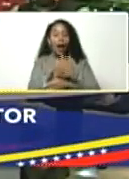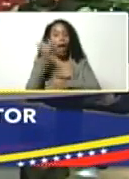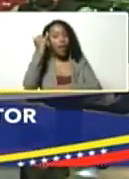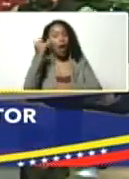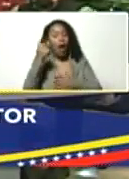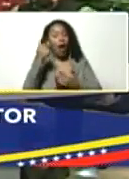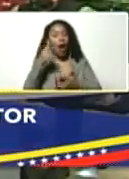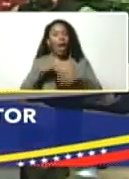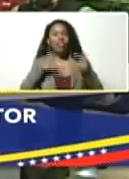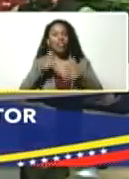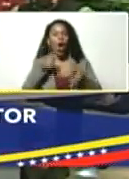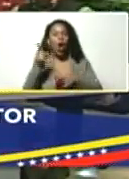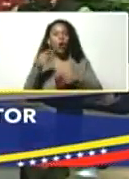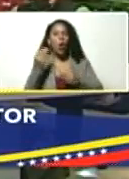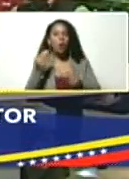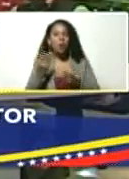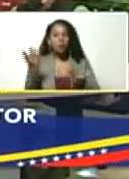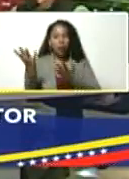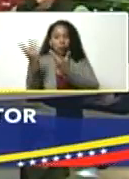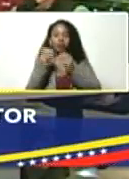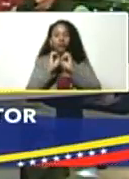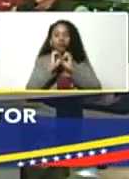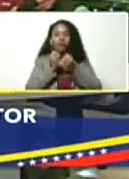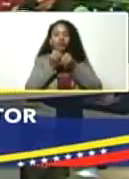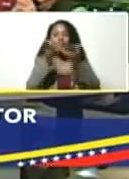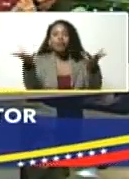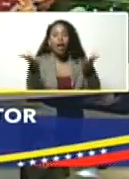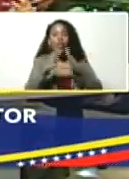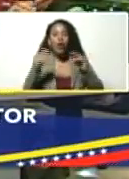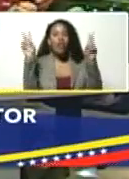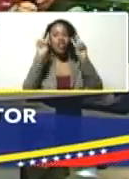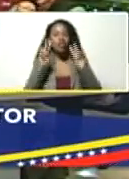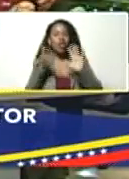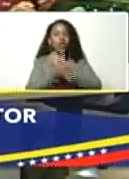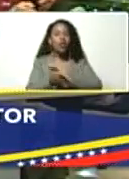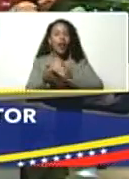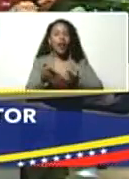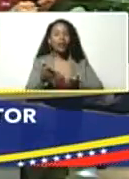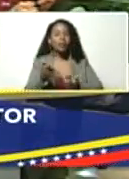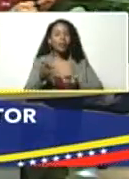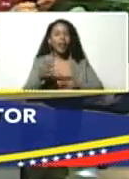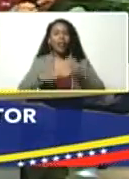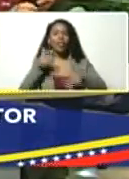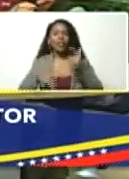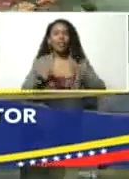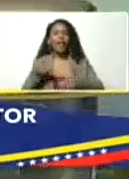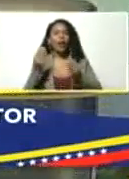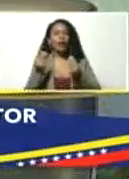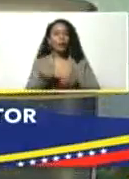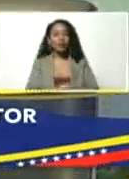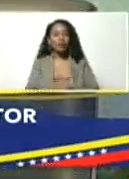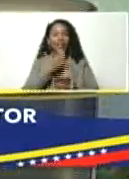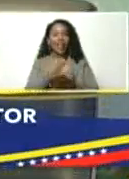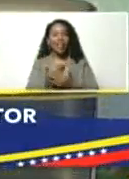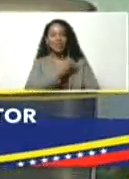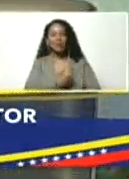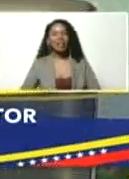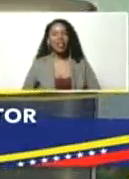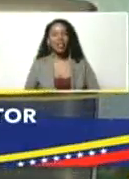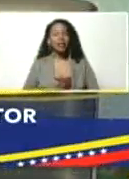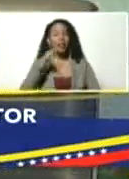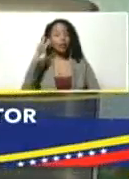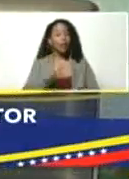mascarilla. ¿Cómo estuvo ese evento? Vamos a contarle a toda Venezuela. ¿Cómo estuvo ese evento económico? Bueno, presidente, gracias. Realmente